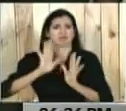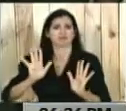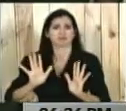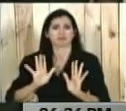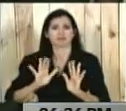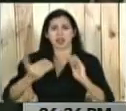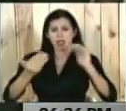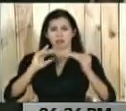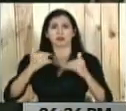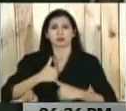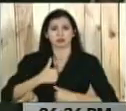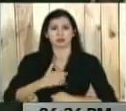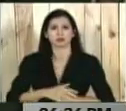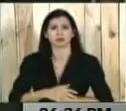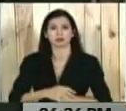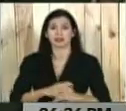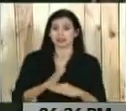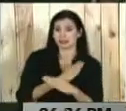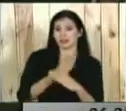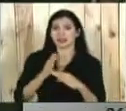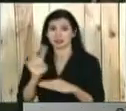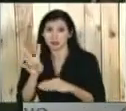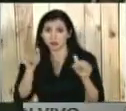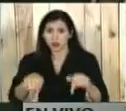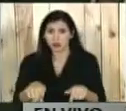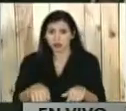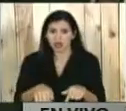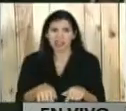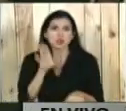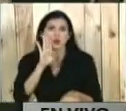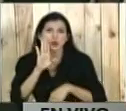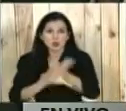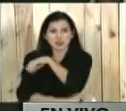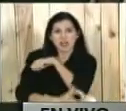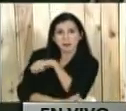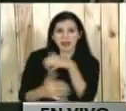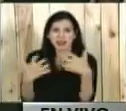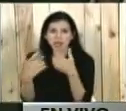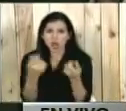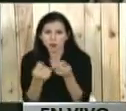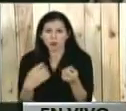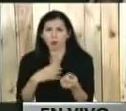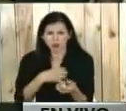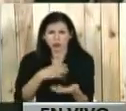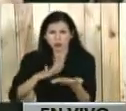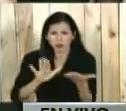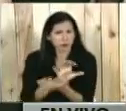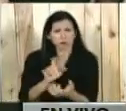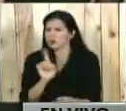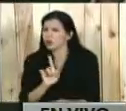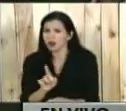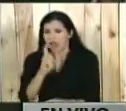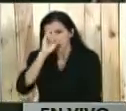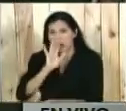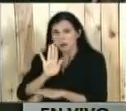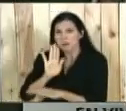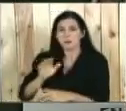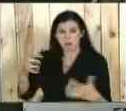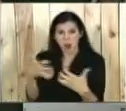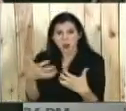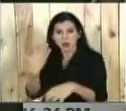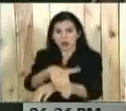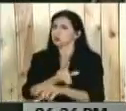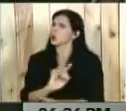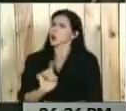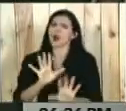Y las diferencias en Venezuela no se pueden estar dirimiendo con campañas sucias, con guerras económicas, con amenazas de violencia, con guerra criminal,